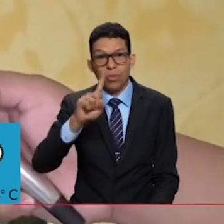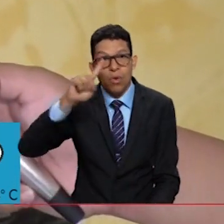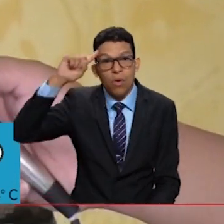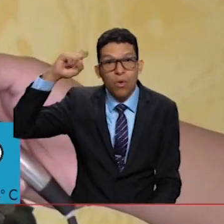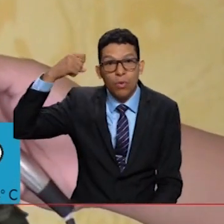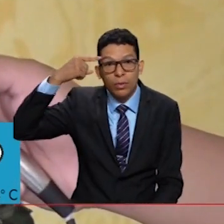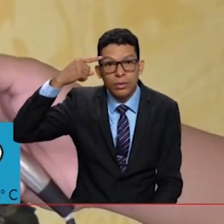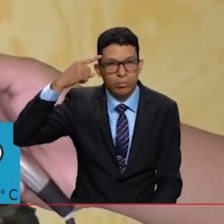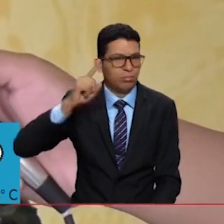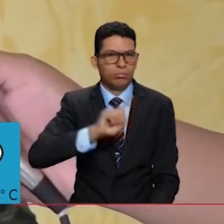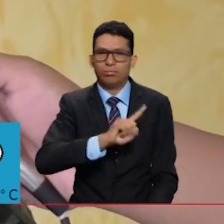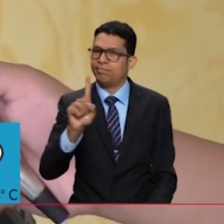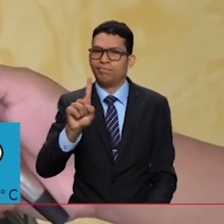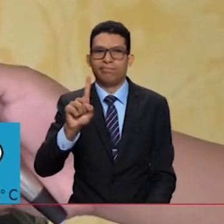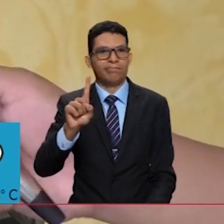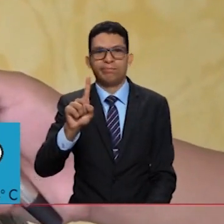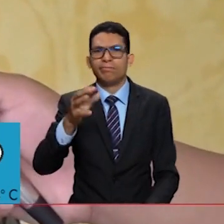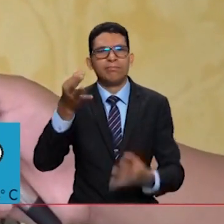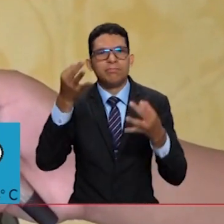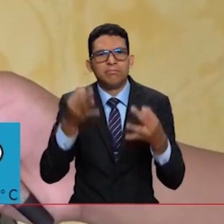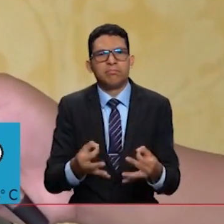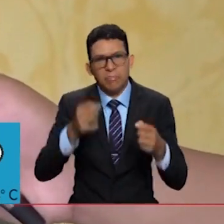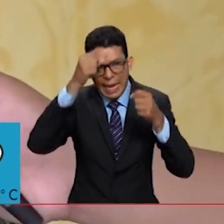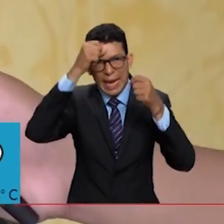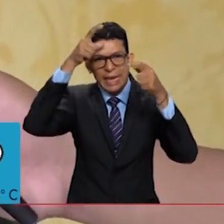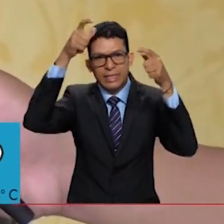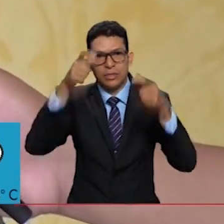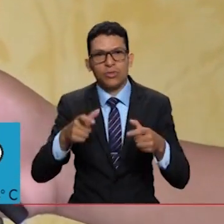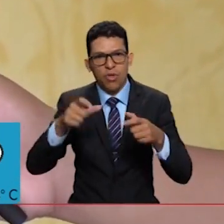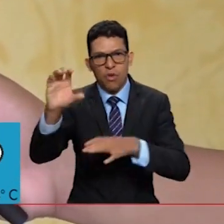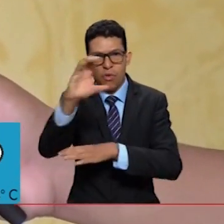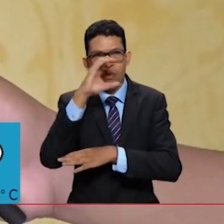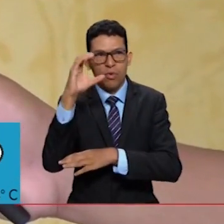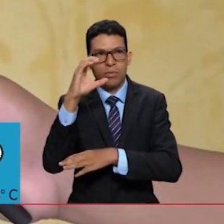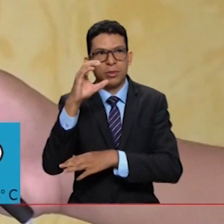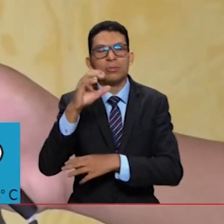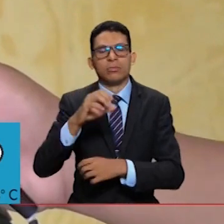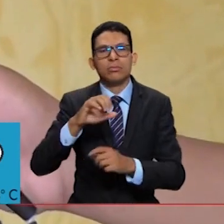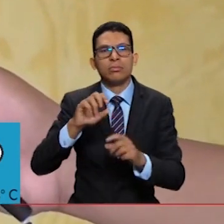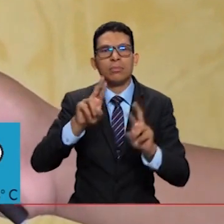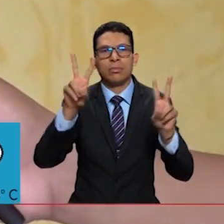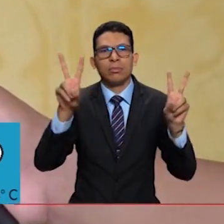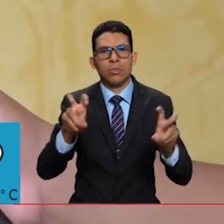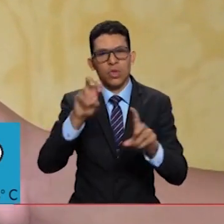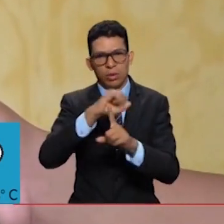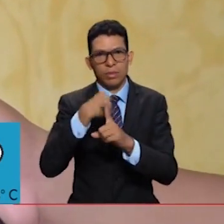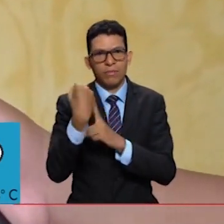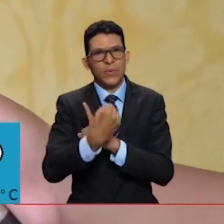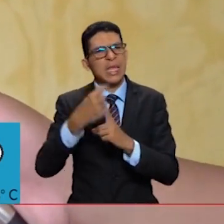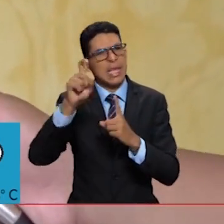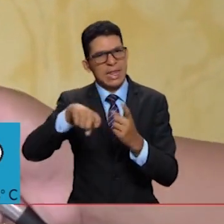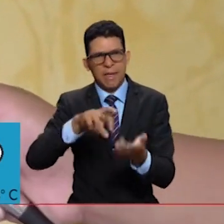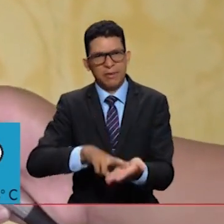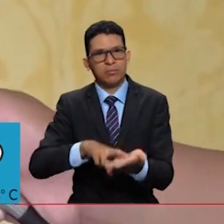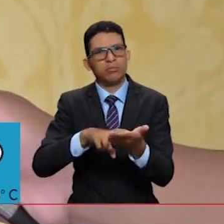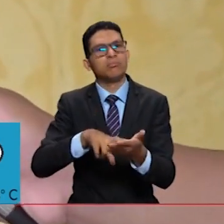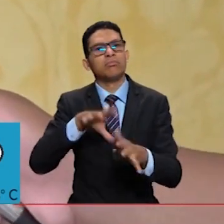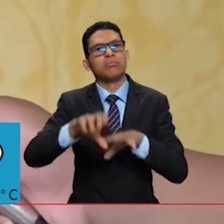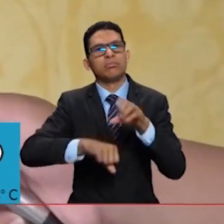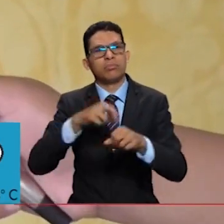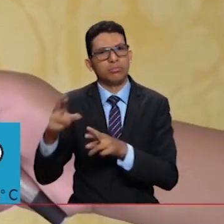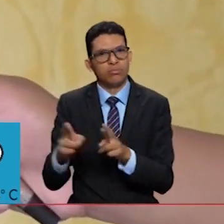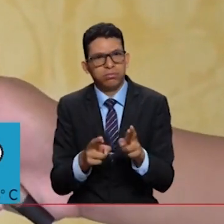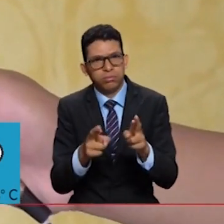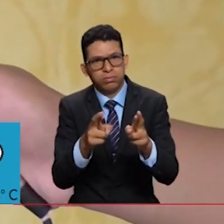gobierno es un es un tema de estado colombiano un tema de sociedad tenemos que recuperar El Cañón del río